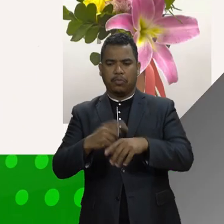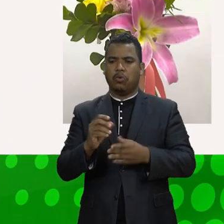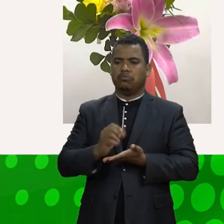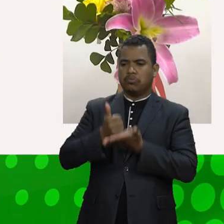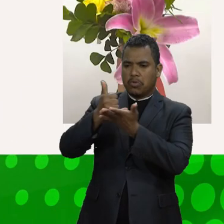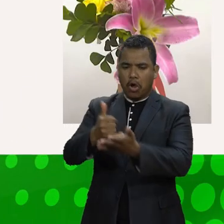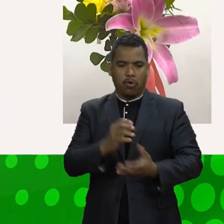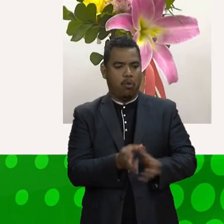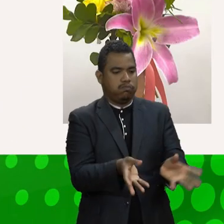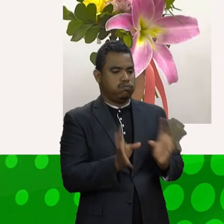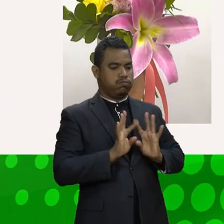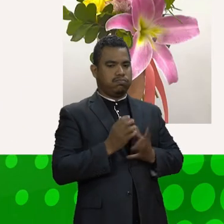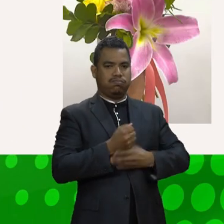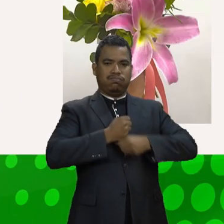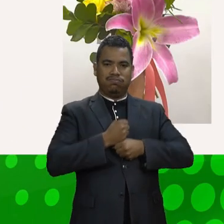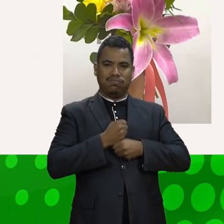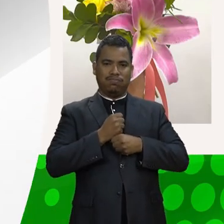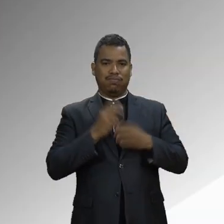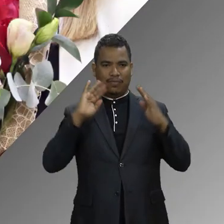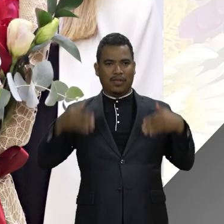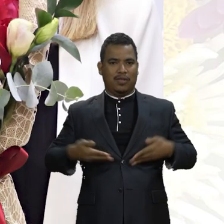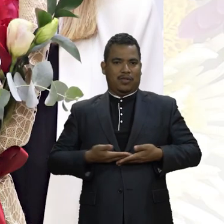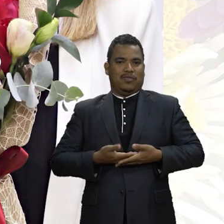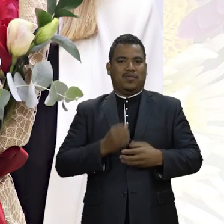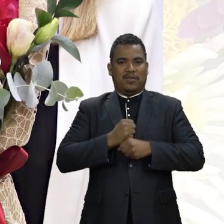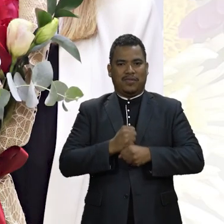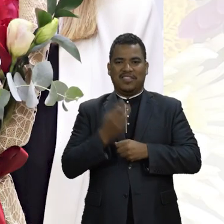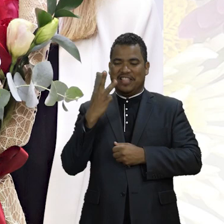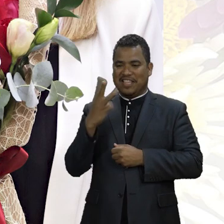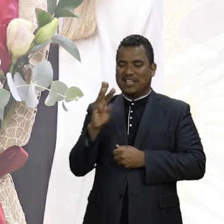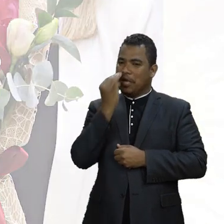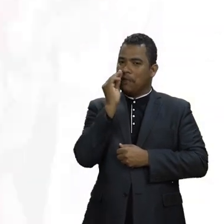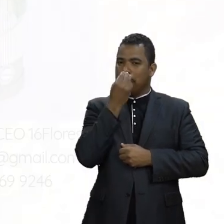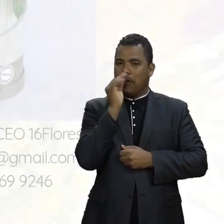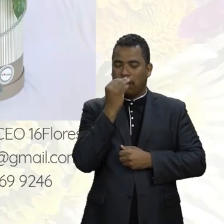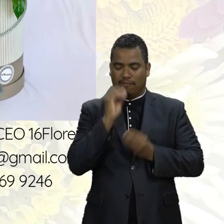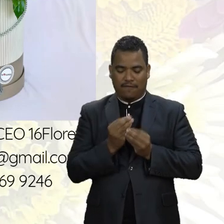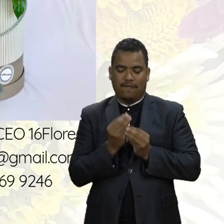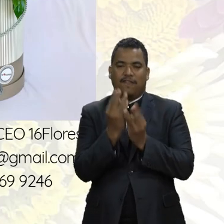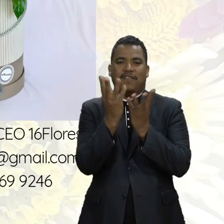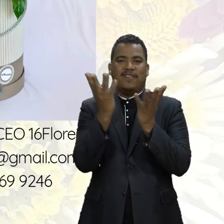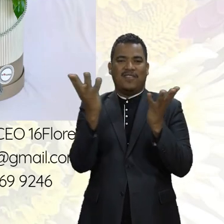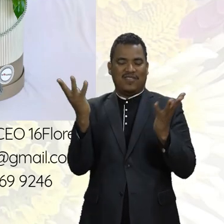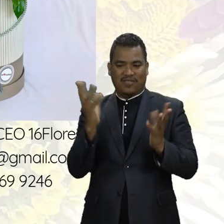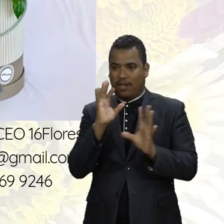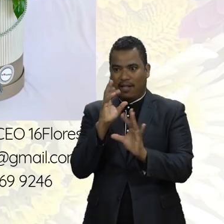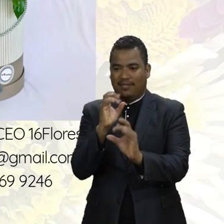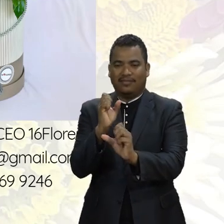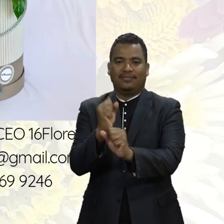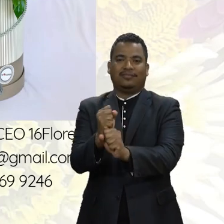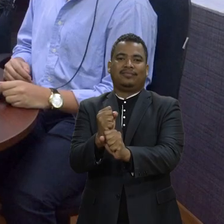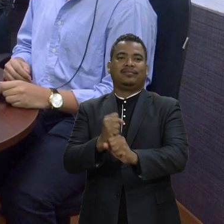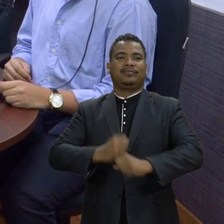de novia, joyería botánica y mucho más. 16 Flores RD, floralmente irresistible.